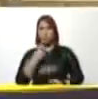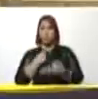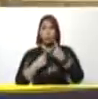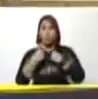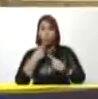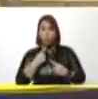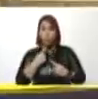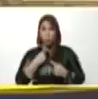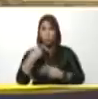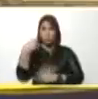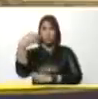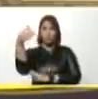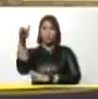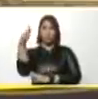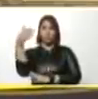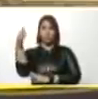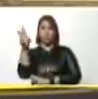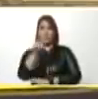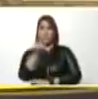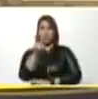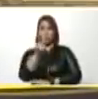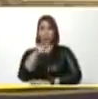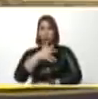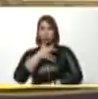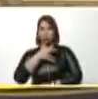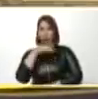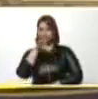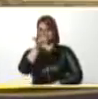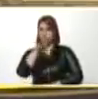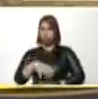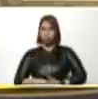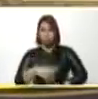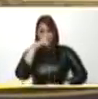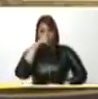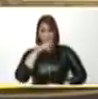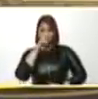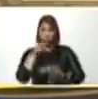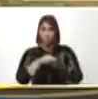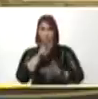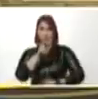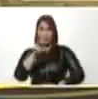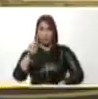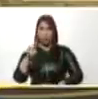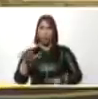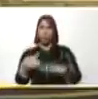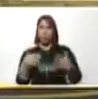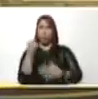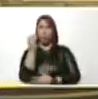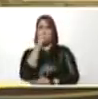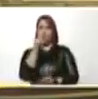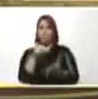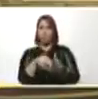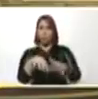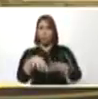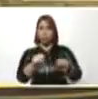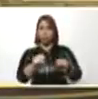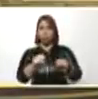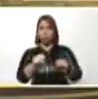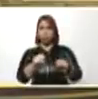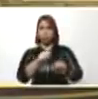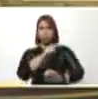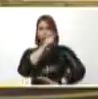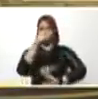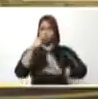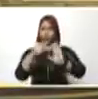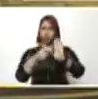tricolor de patria, en el año 2021, cuando la Asamblea Nacional ocupó pleno